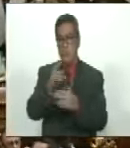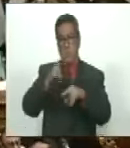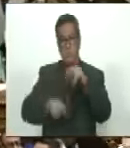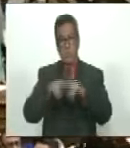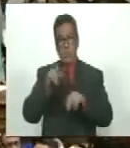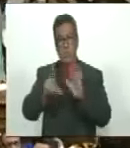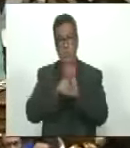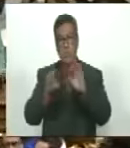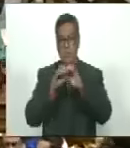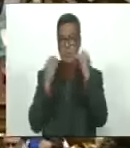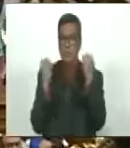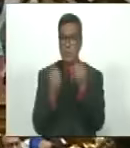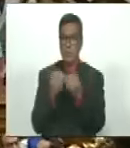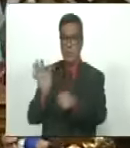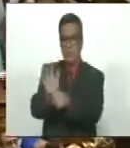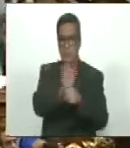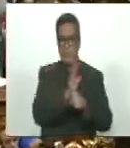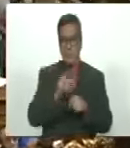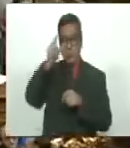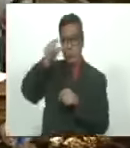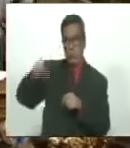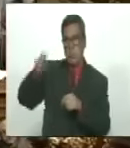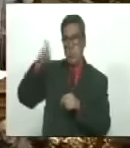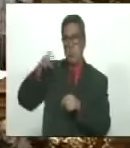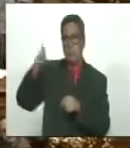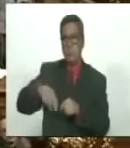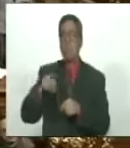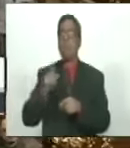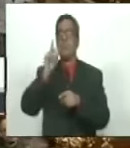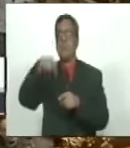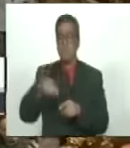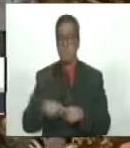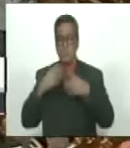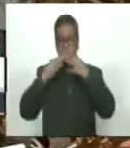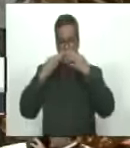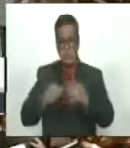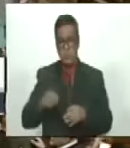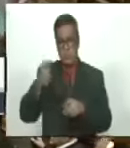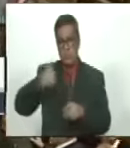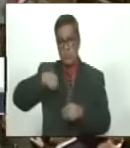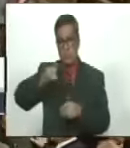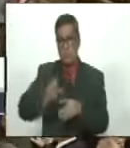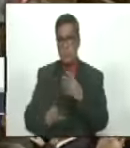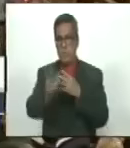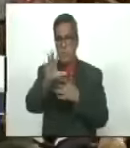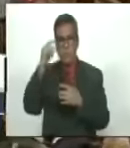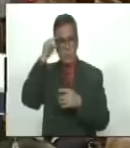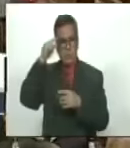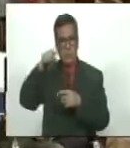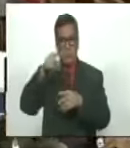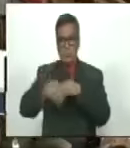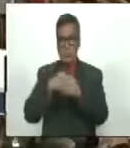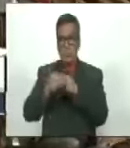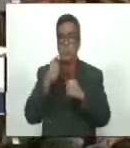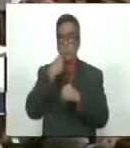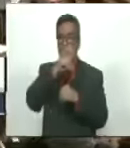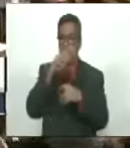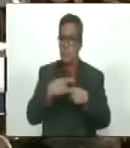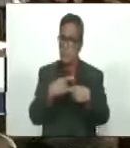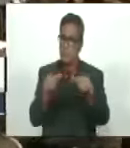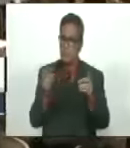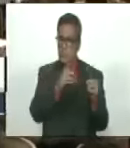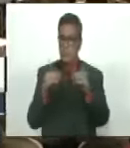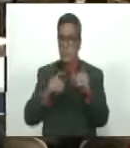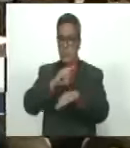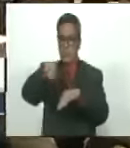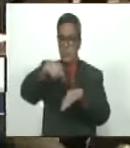creación de la Ley Orgánica para la Defensa de la Guayana Esequiba, y a su vez afirmó que se tienen 5 días para llevar esta consulta pública y debatirla a